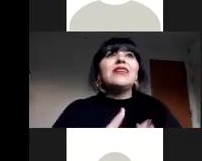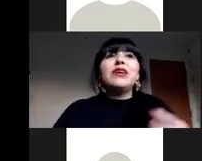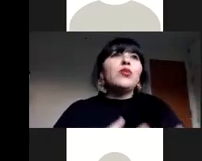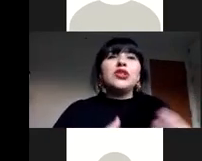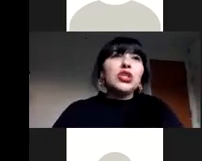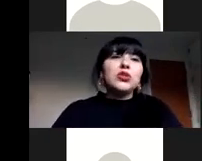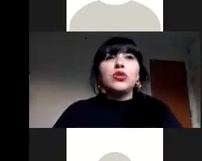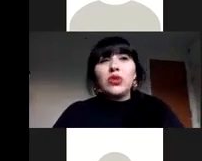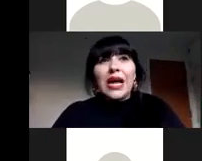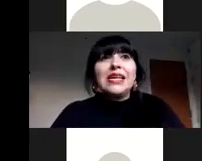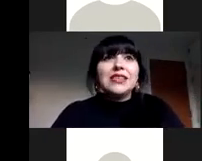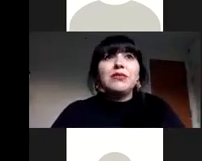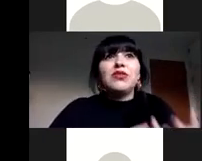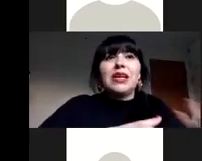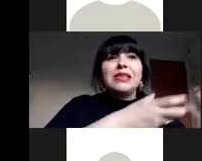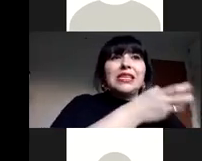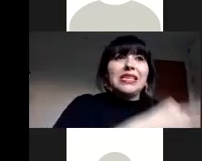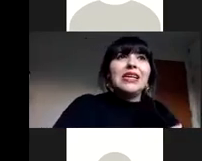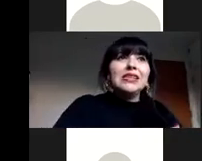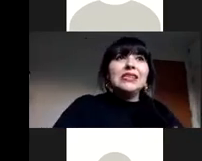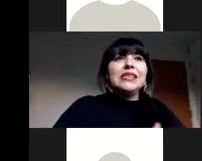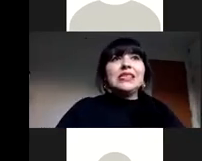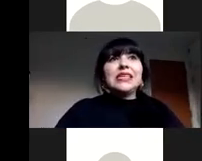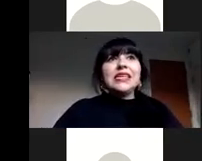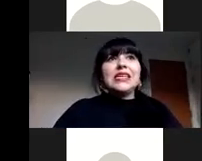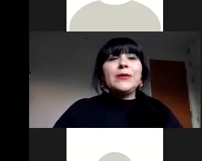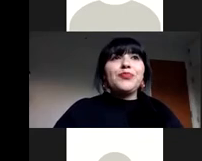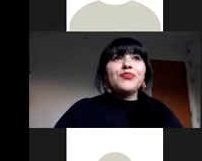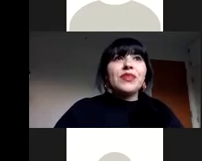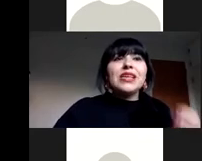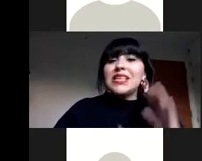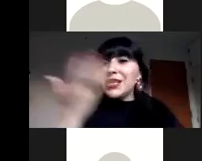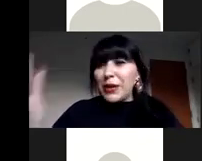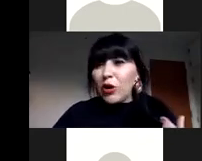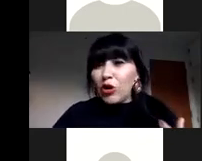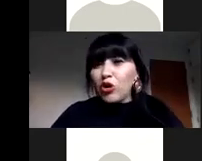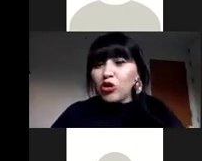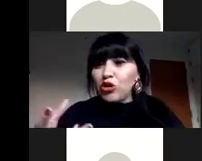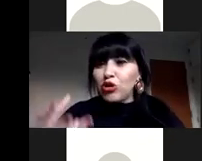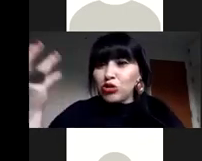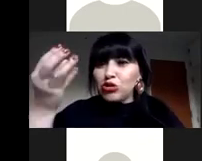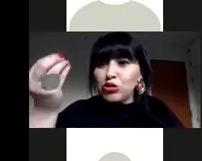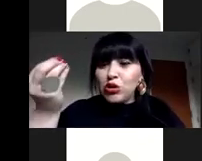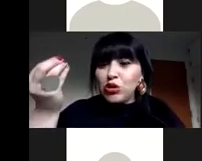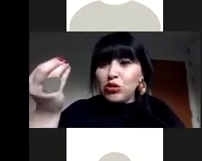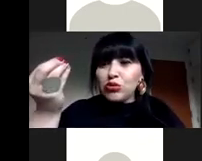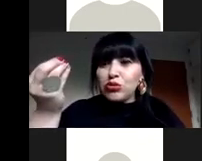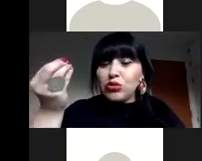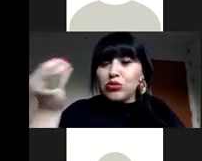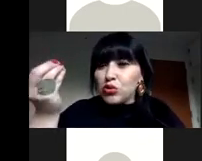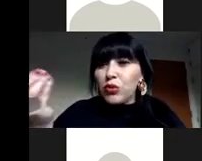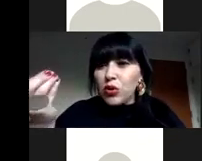hayan cambiado patrones culturales en términos de la paternidad, y que se hayan disparado